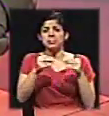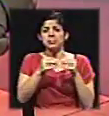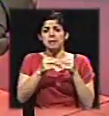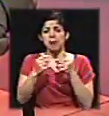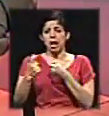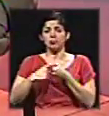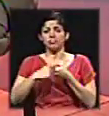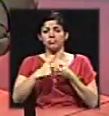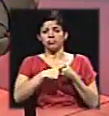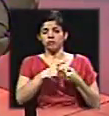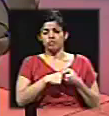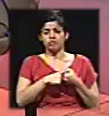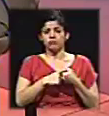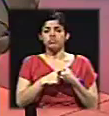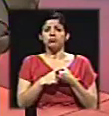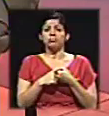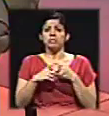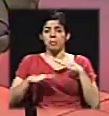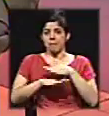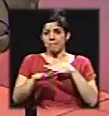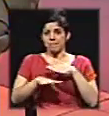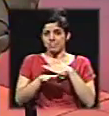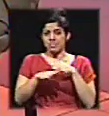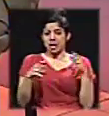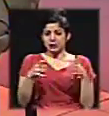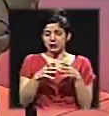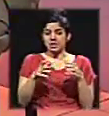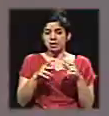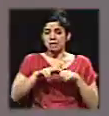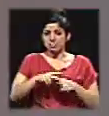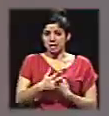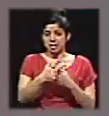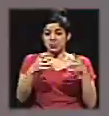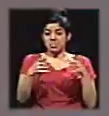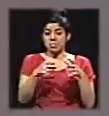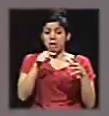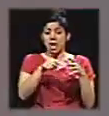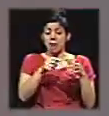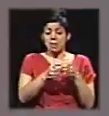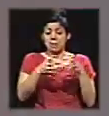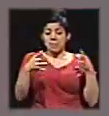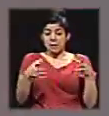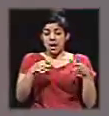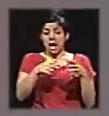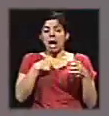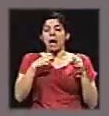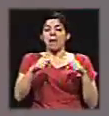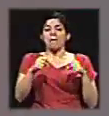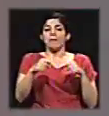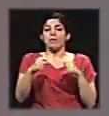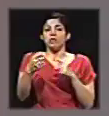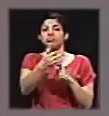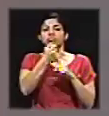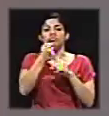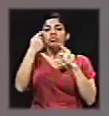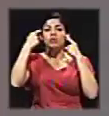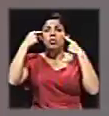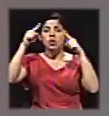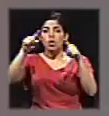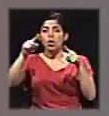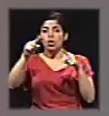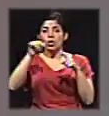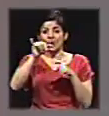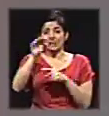adherentes de base, digamos, de principio, pues tiene más posibilidades de alcanzar